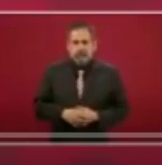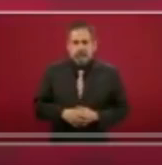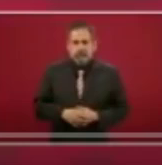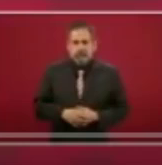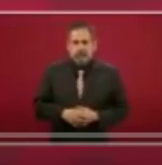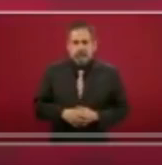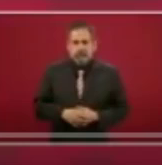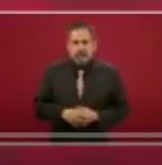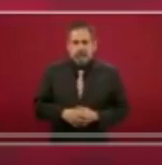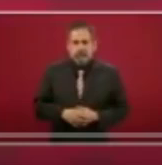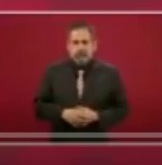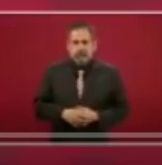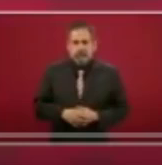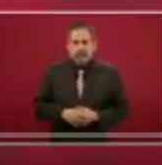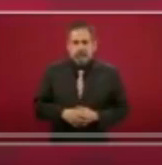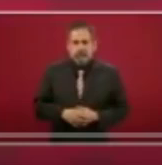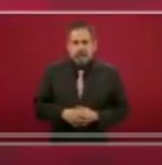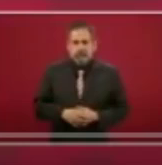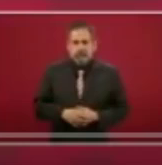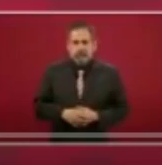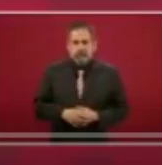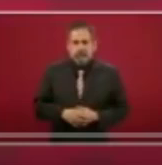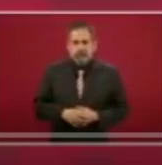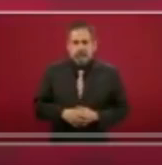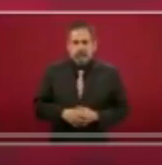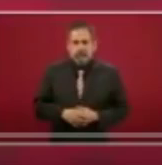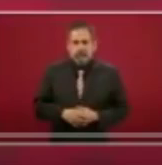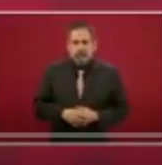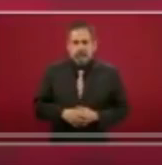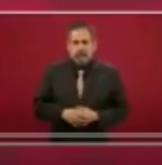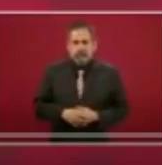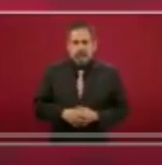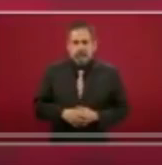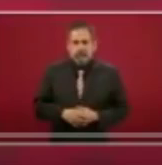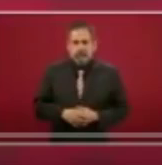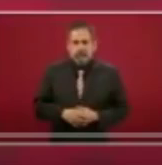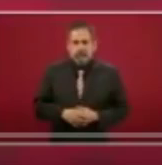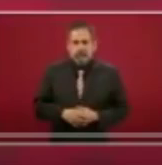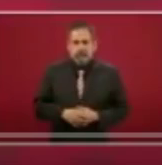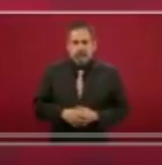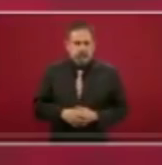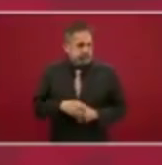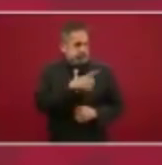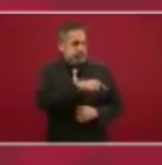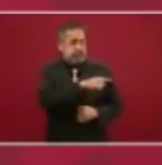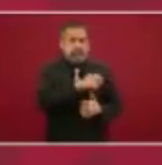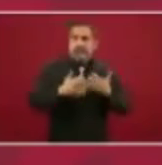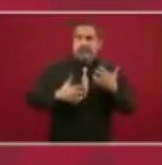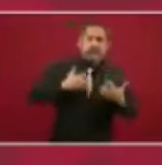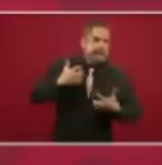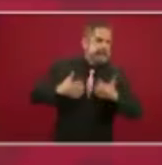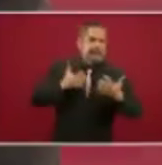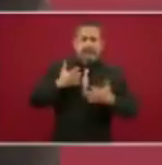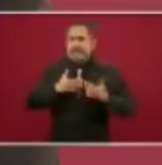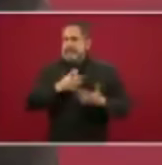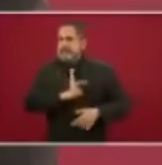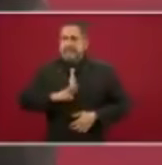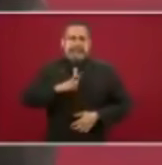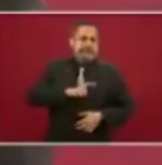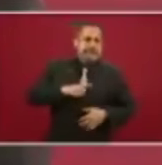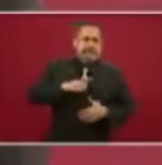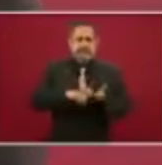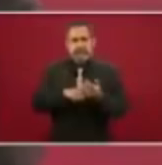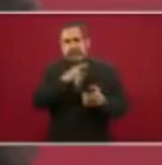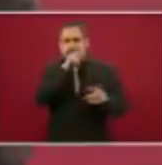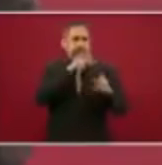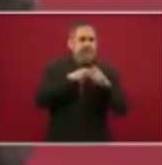güey sin tenerlo medido. Tienen más que planeado cómo lo van a sacar. La verdad. La